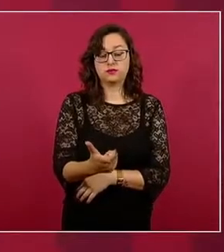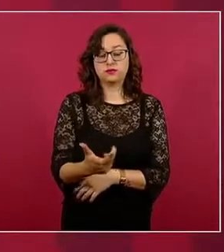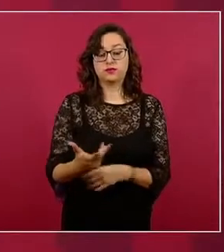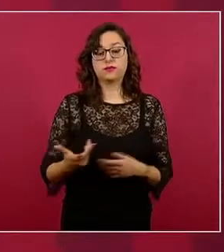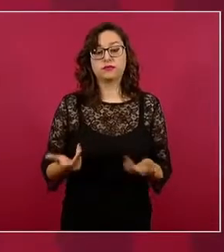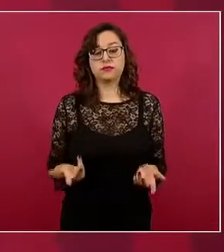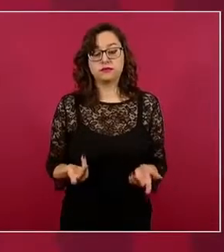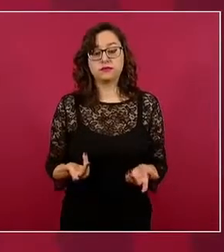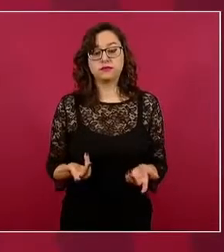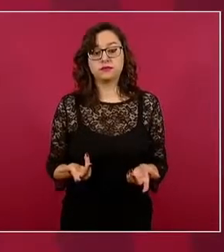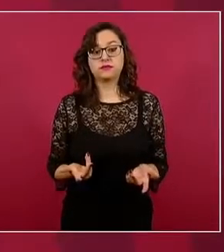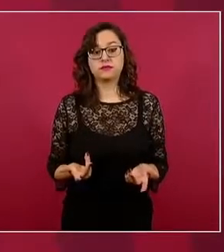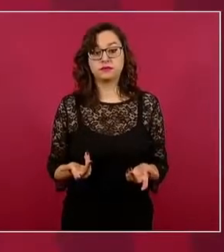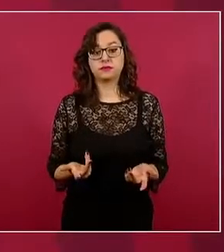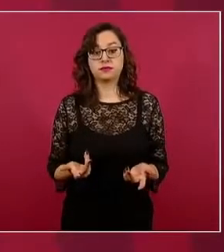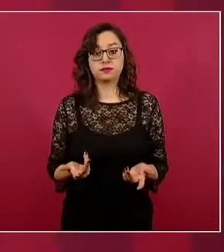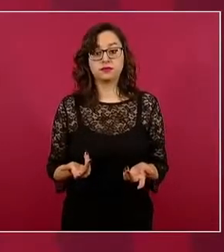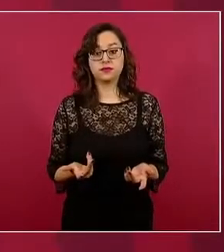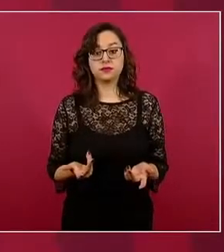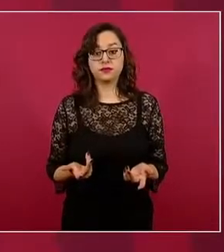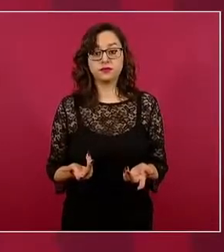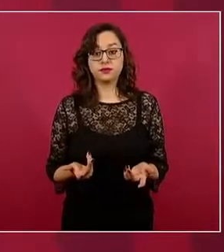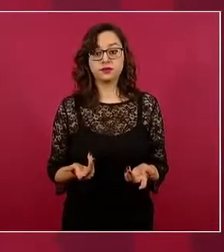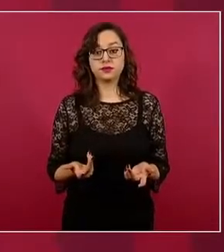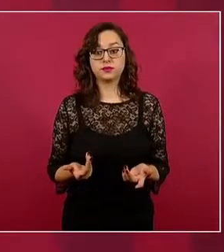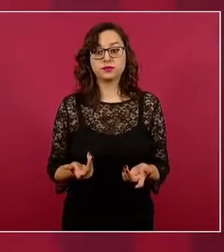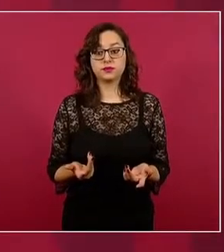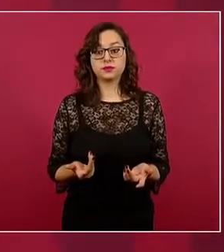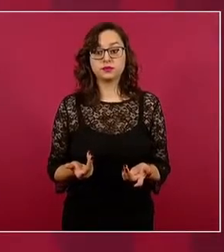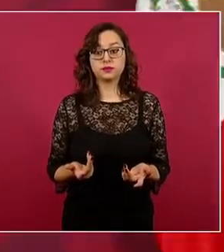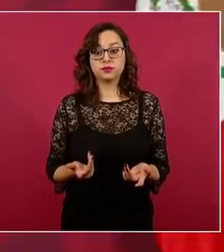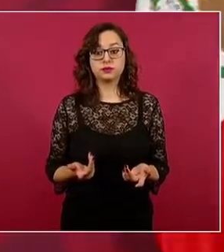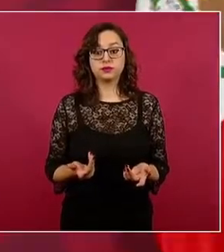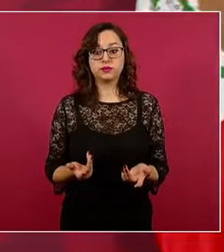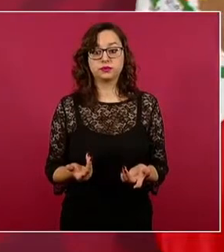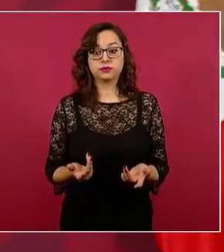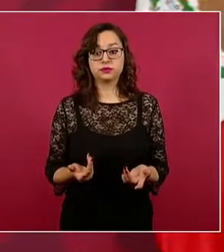aunque se han pagado también